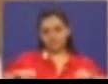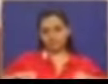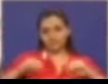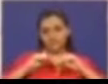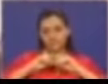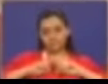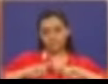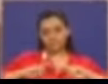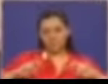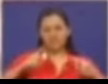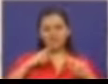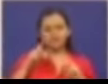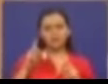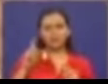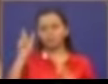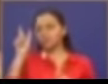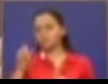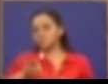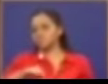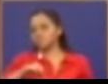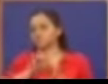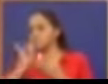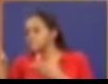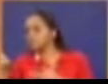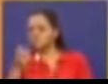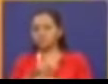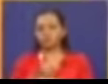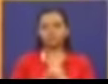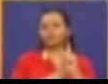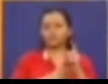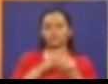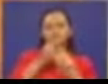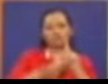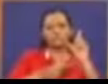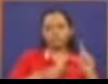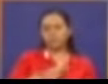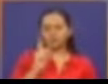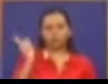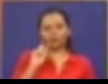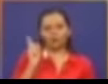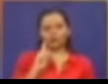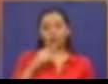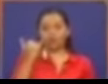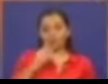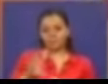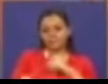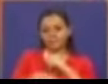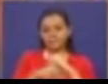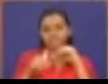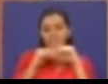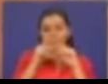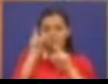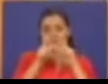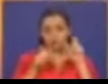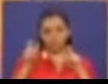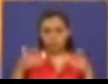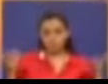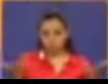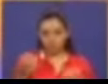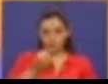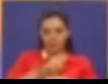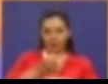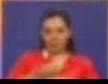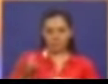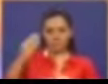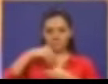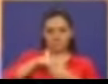no es que se saca gente, se le paga menos, etcétera, sino que se ha incorporado mucha más gente al sistema laboral.